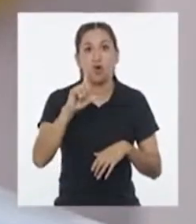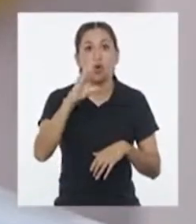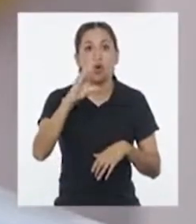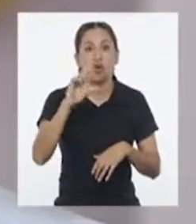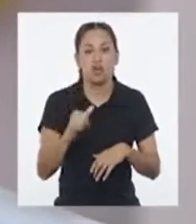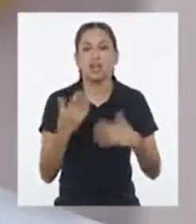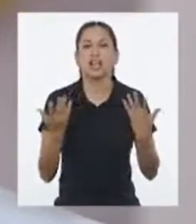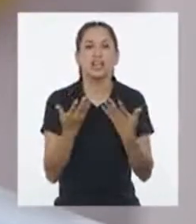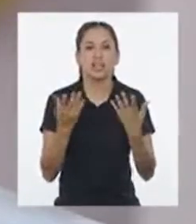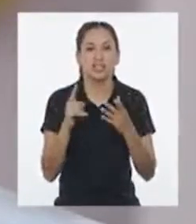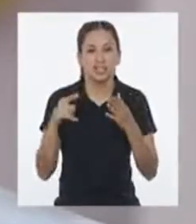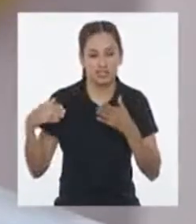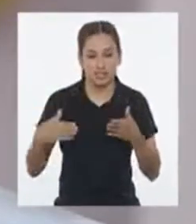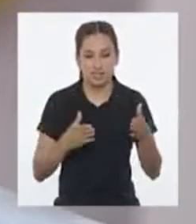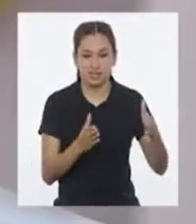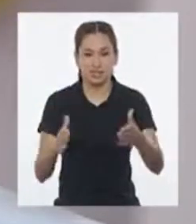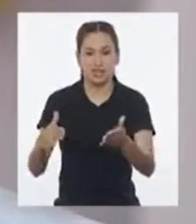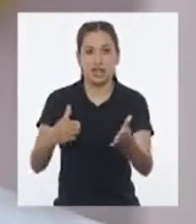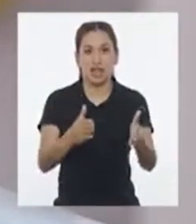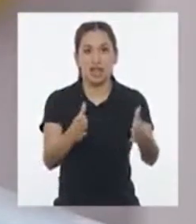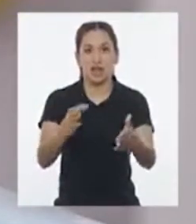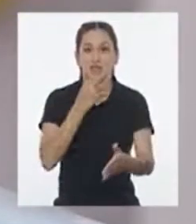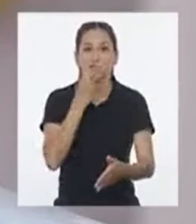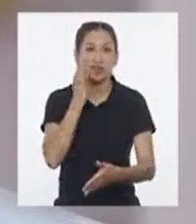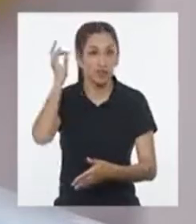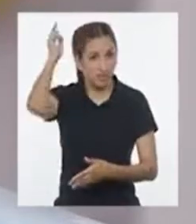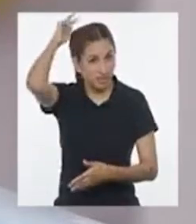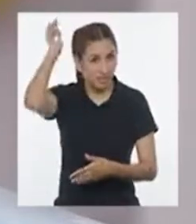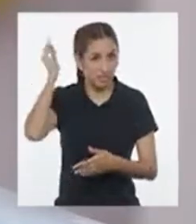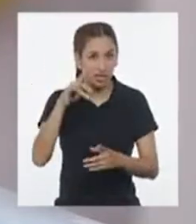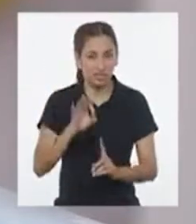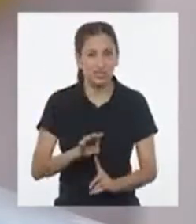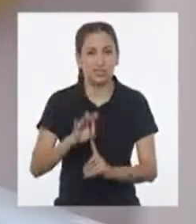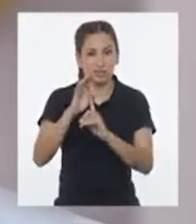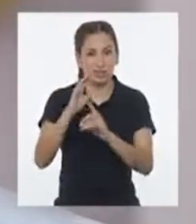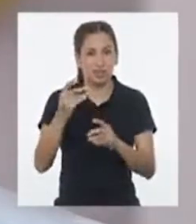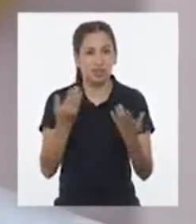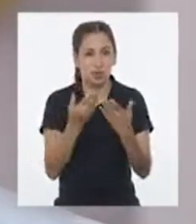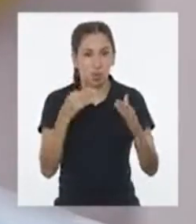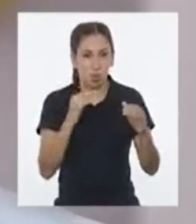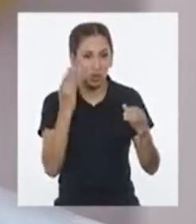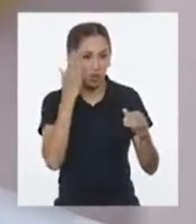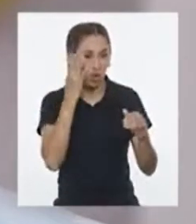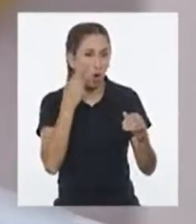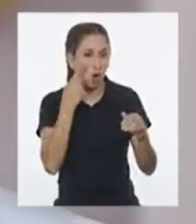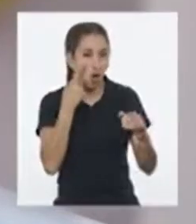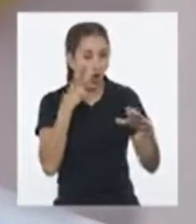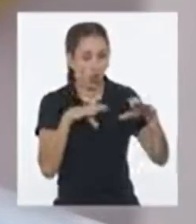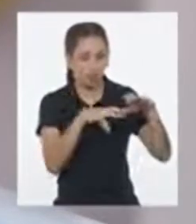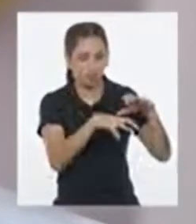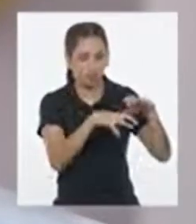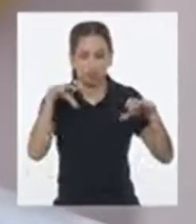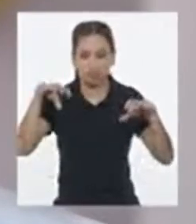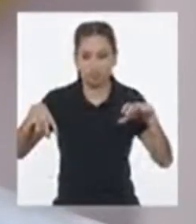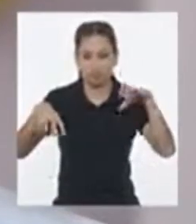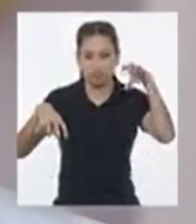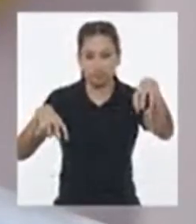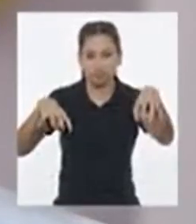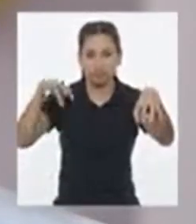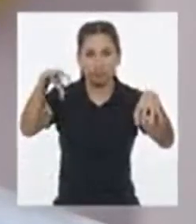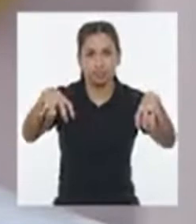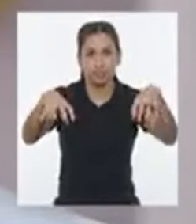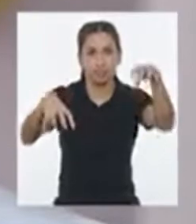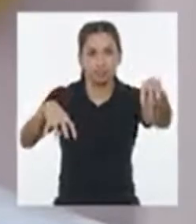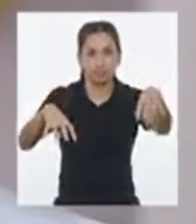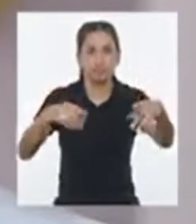se encuentran en el camino inca y están estratégicamente ubicados. Por lo